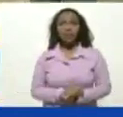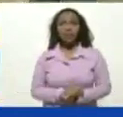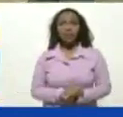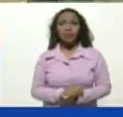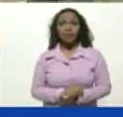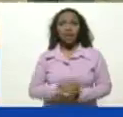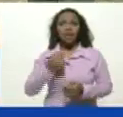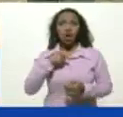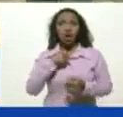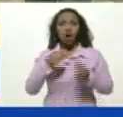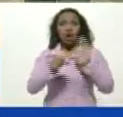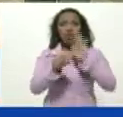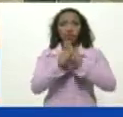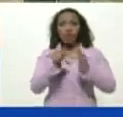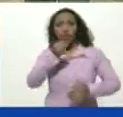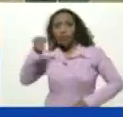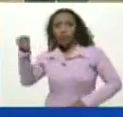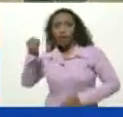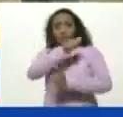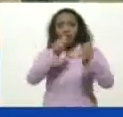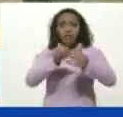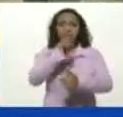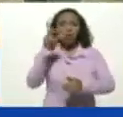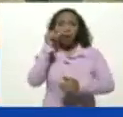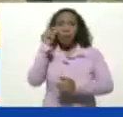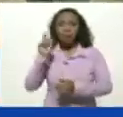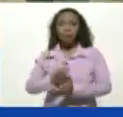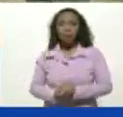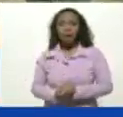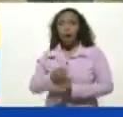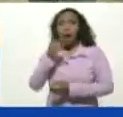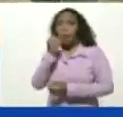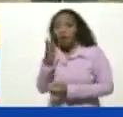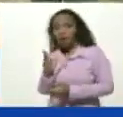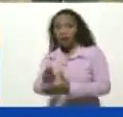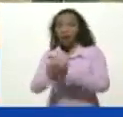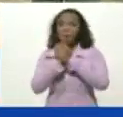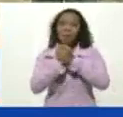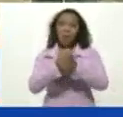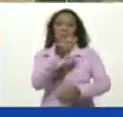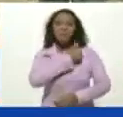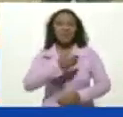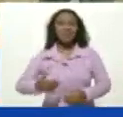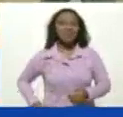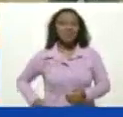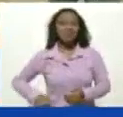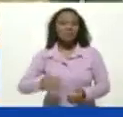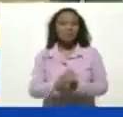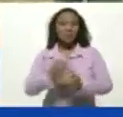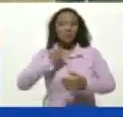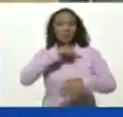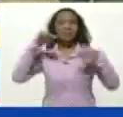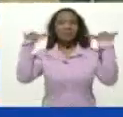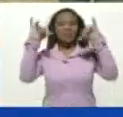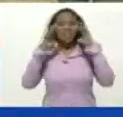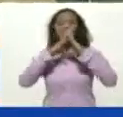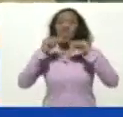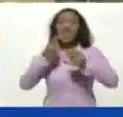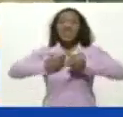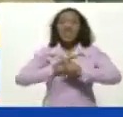al viceministro Richa. Bueno, camarada presidente, aquí estamos contentos y estamos todos